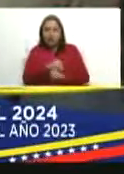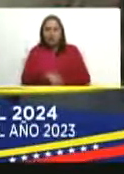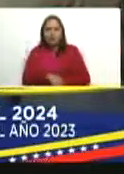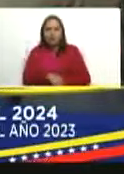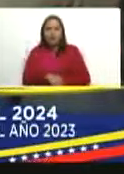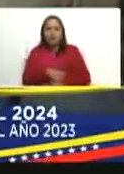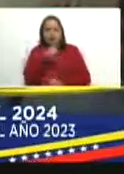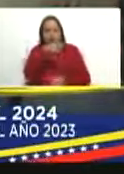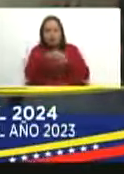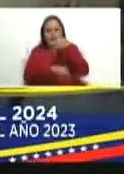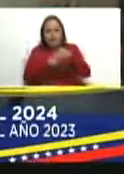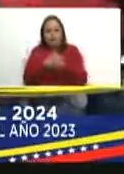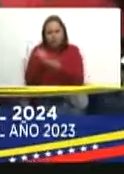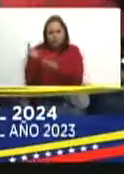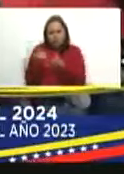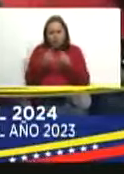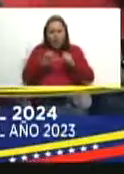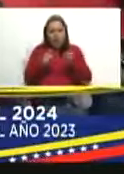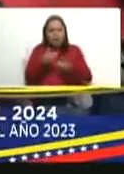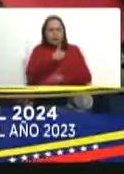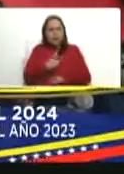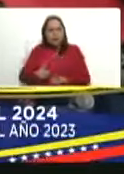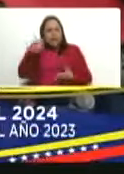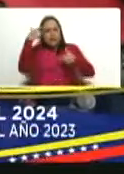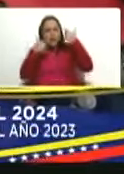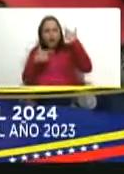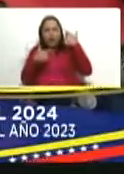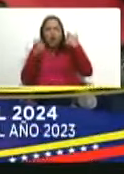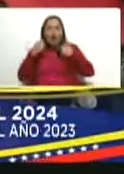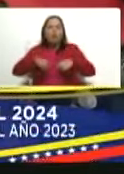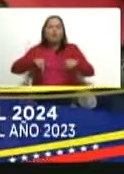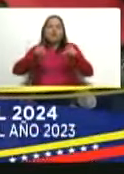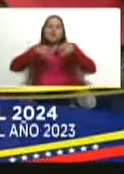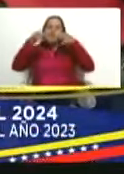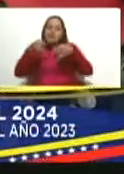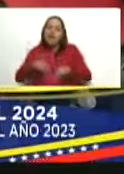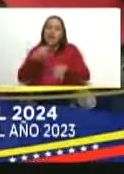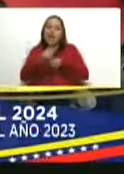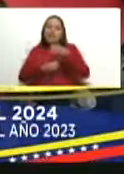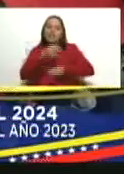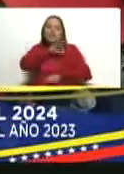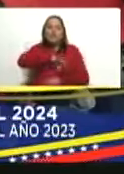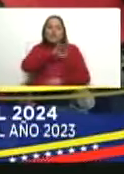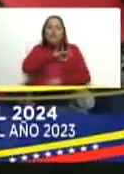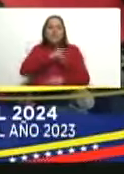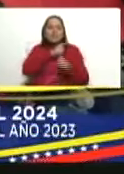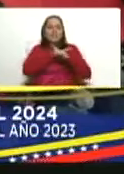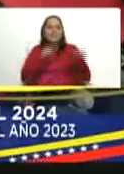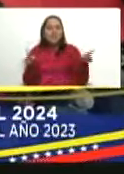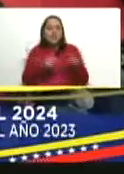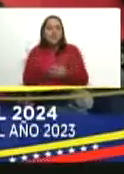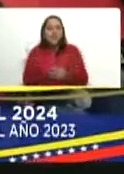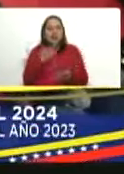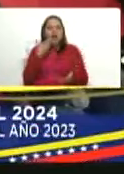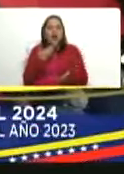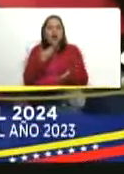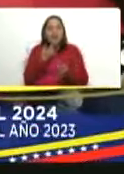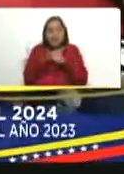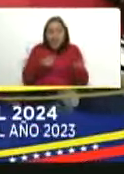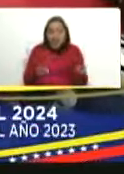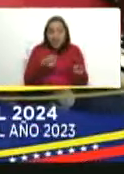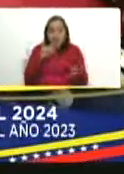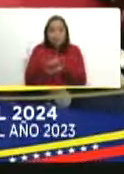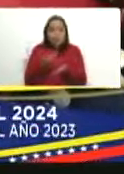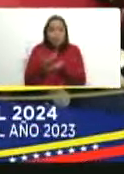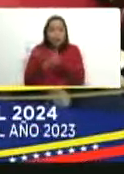que con la llegada del comandante Hugo Chávez surgió la posibilidad real de construir una sociedad alternativa. La propuesta neoliberal se coloca